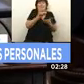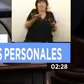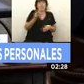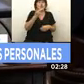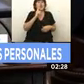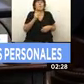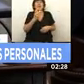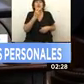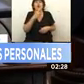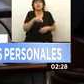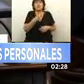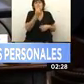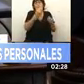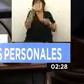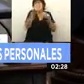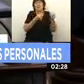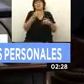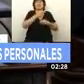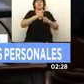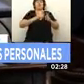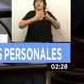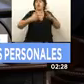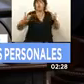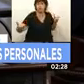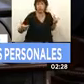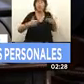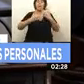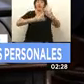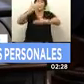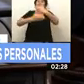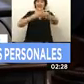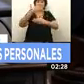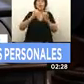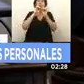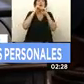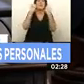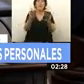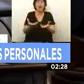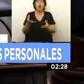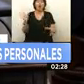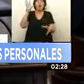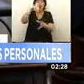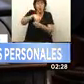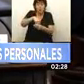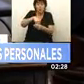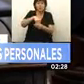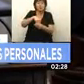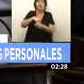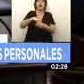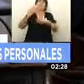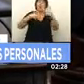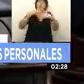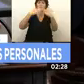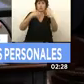un presupuesto expansivo de crecimiento de inclusión de